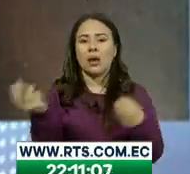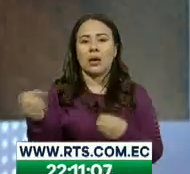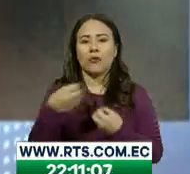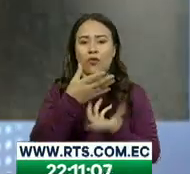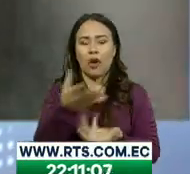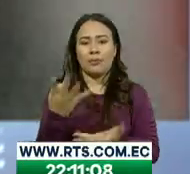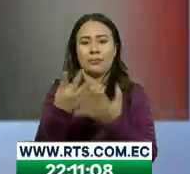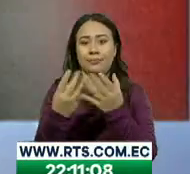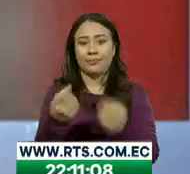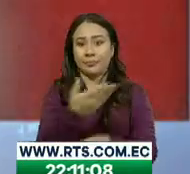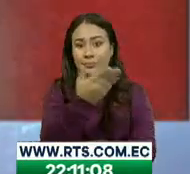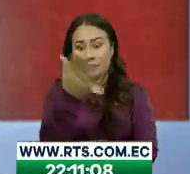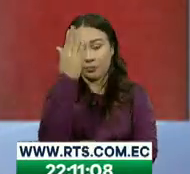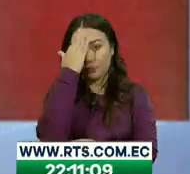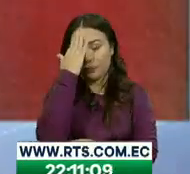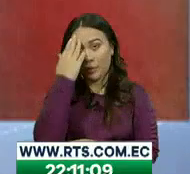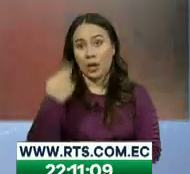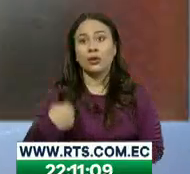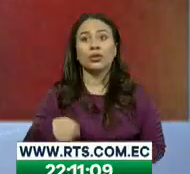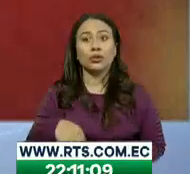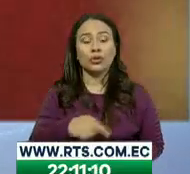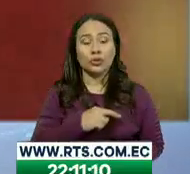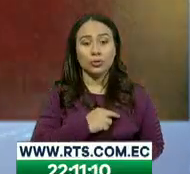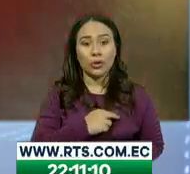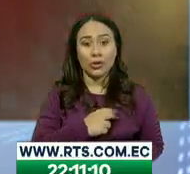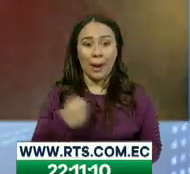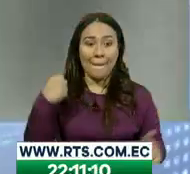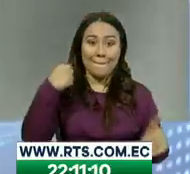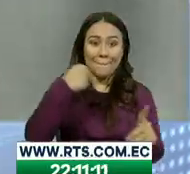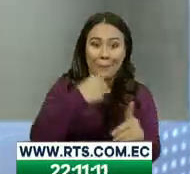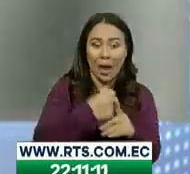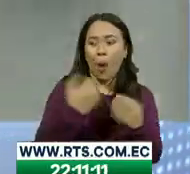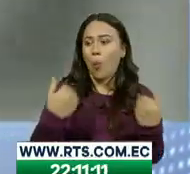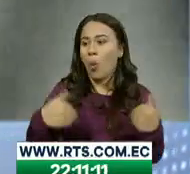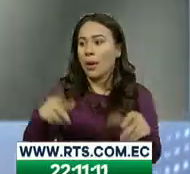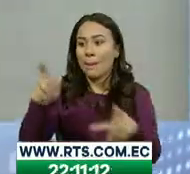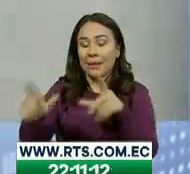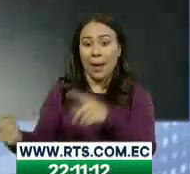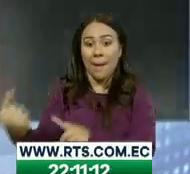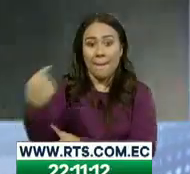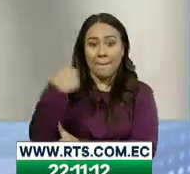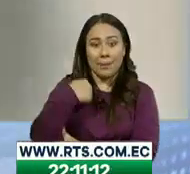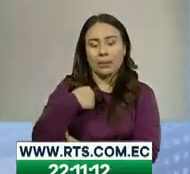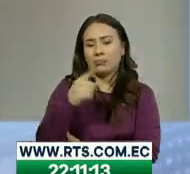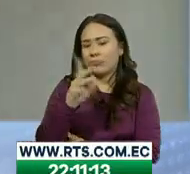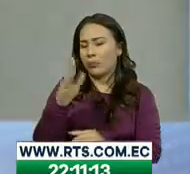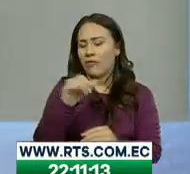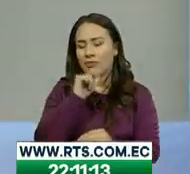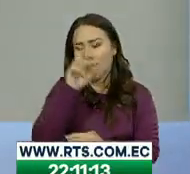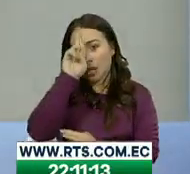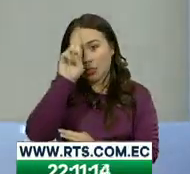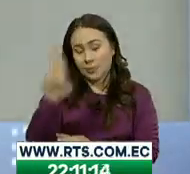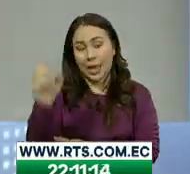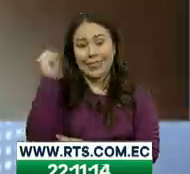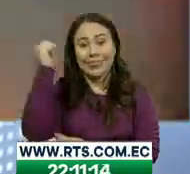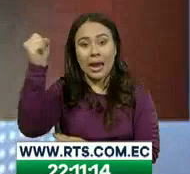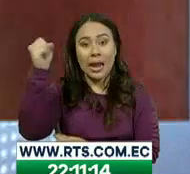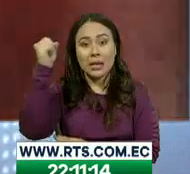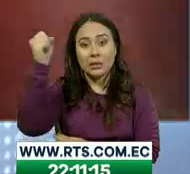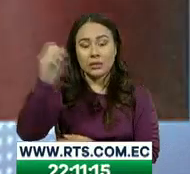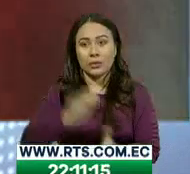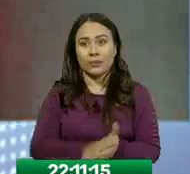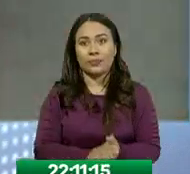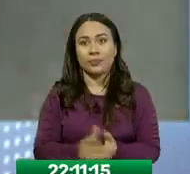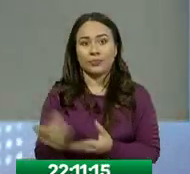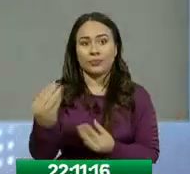tienen conocimiento que en caso de que nosotros agredamos o cualquier otra persona agreda, están violando sus derechos. Entonces, podría